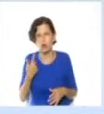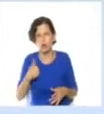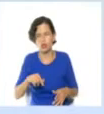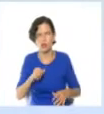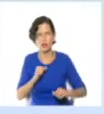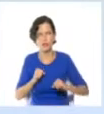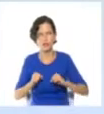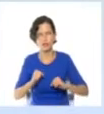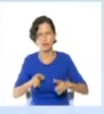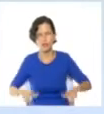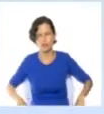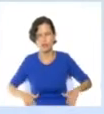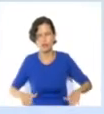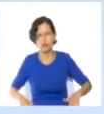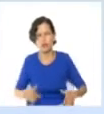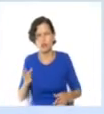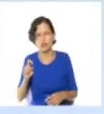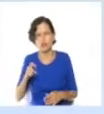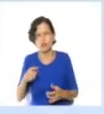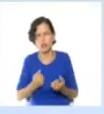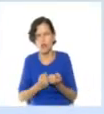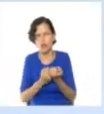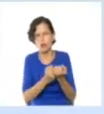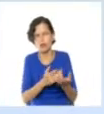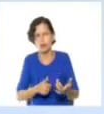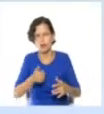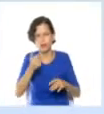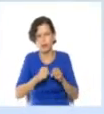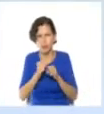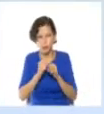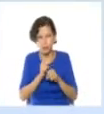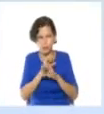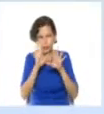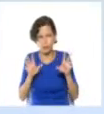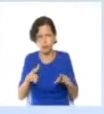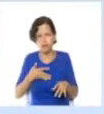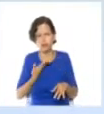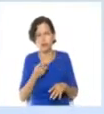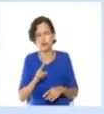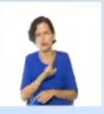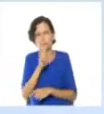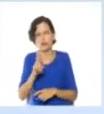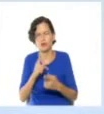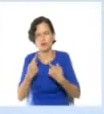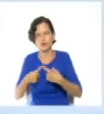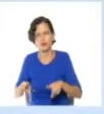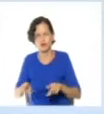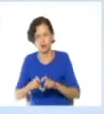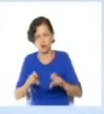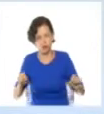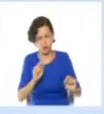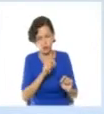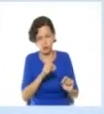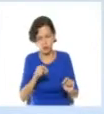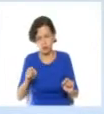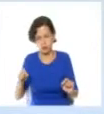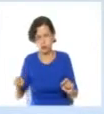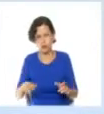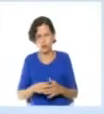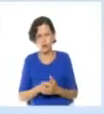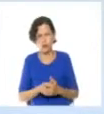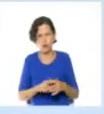muscular, requerirán además apoyos adicionales. Se pueden usar diferentes tipos de reglas o escuadras, quizás la regla de tipo